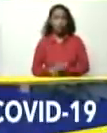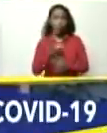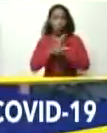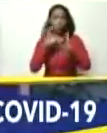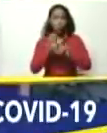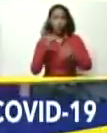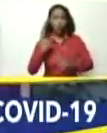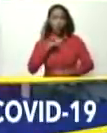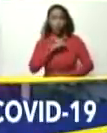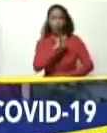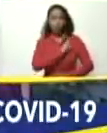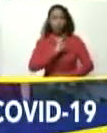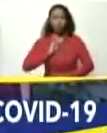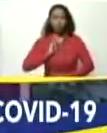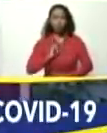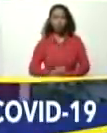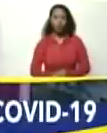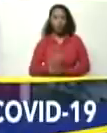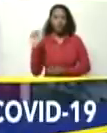nuestra identidad